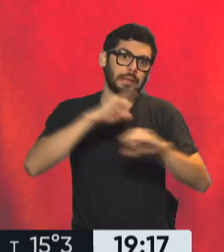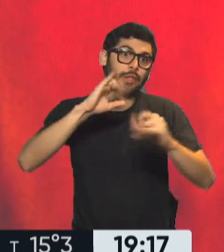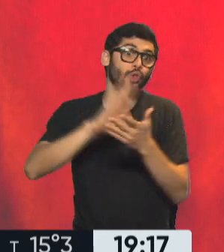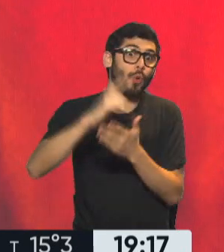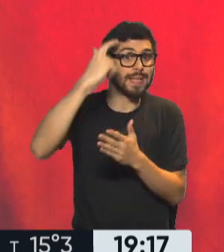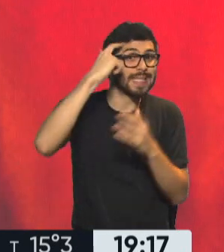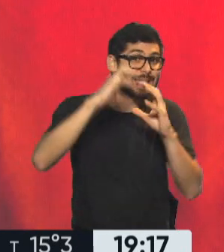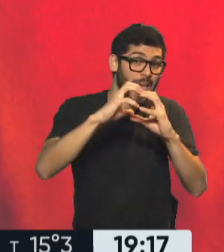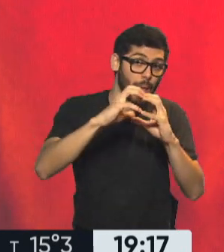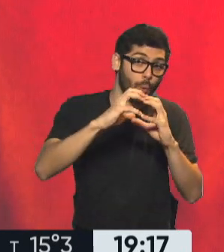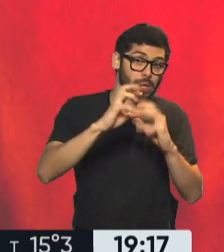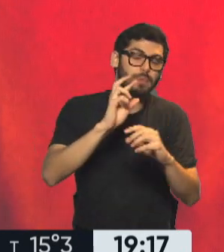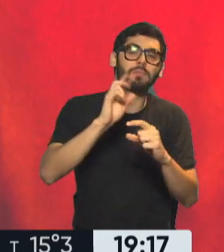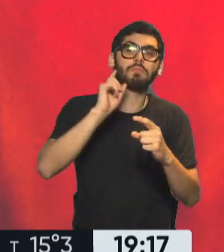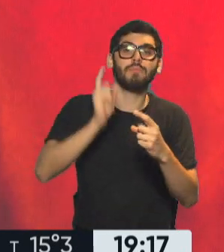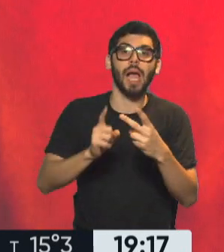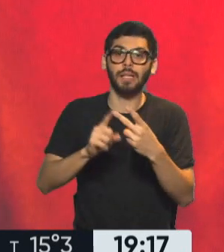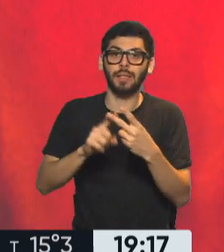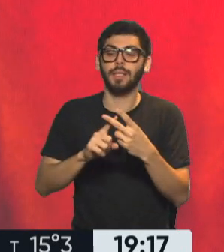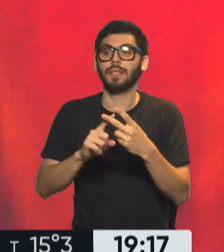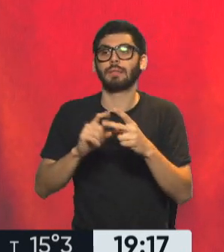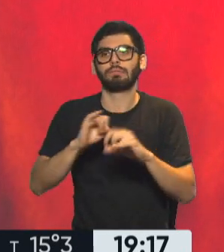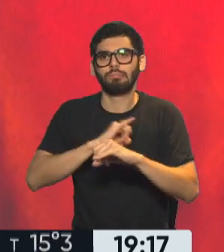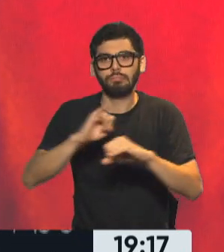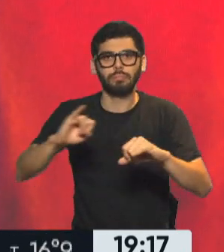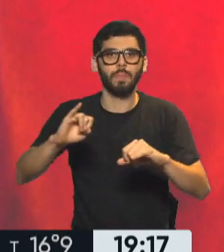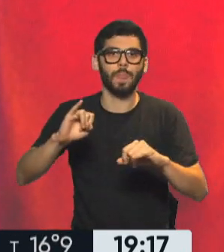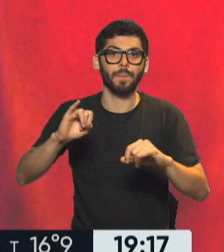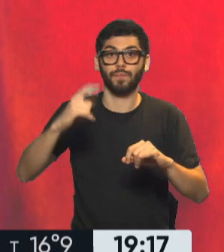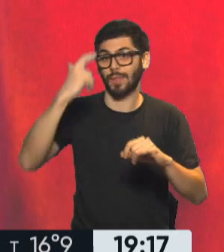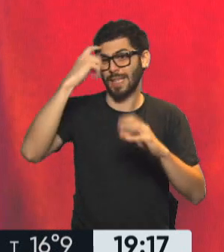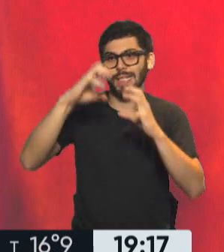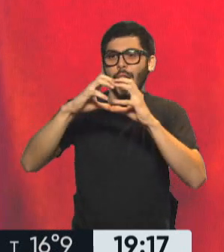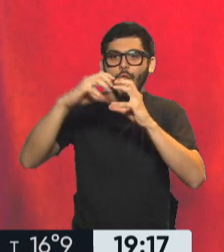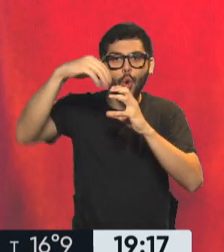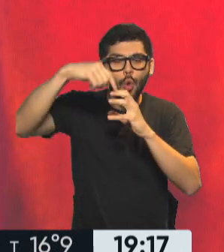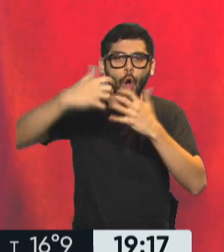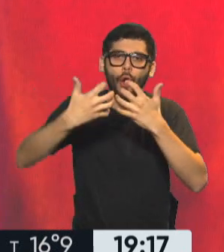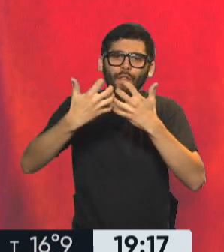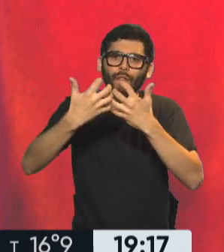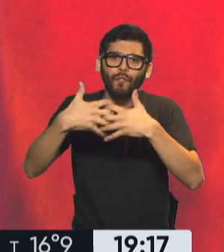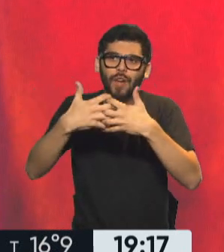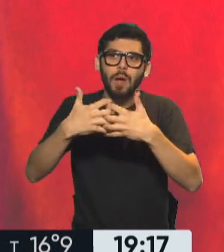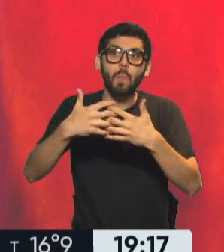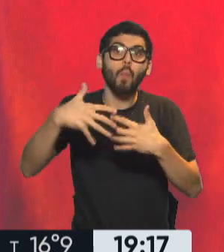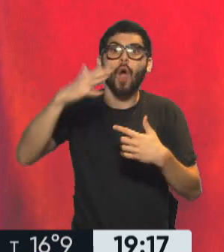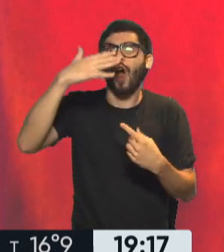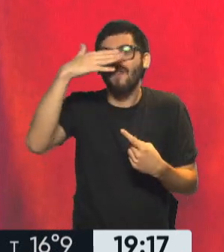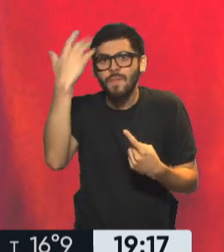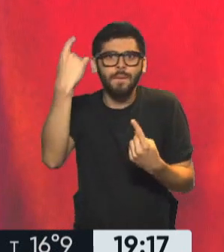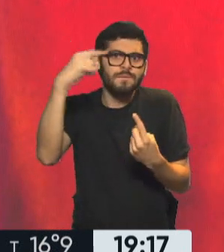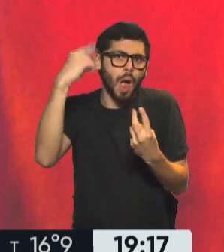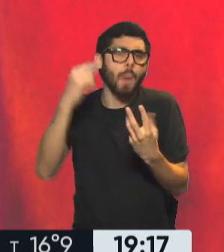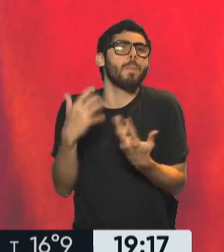también para tomar conciencia de las afecciones alrededor del funcionamiento del cerebro o las distintas enfermedades. Y este año